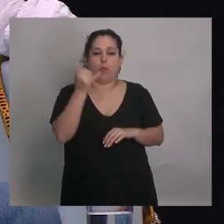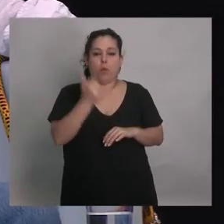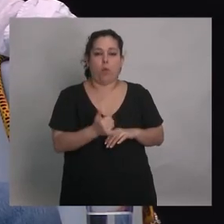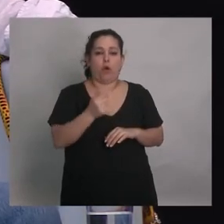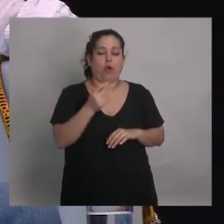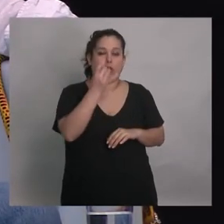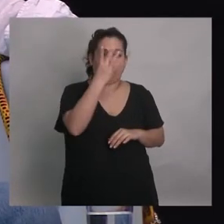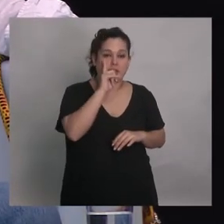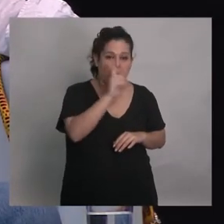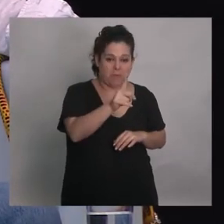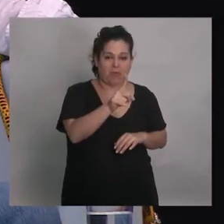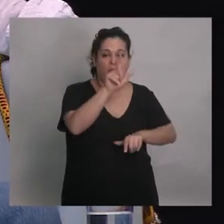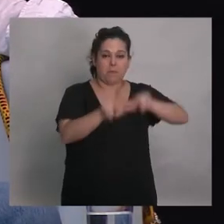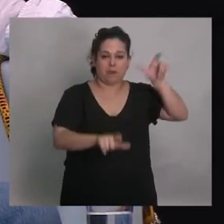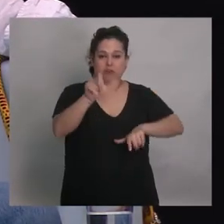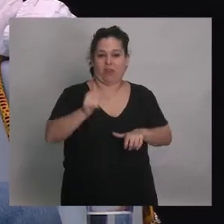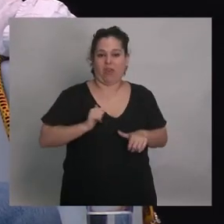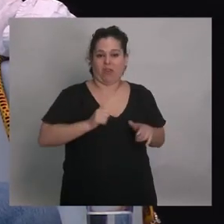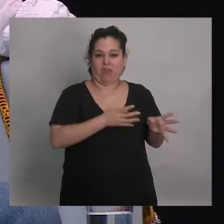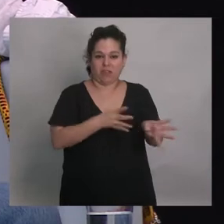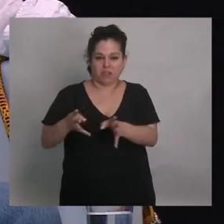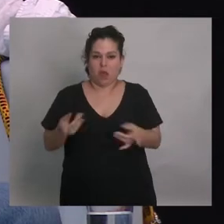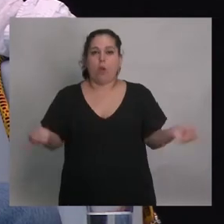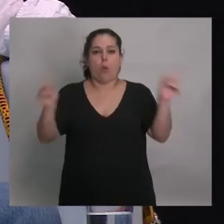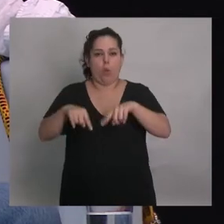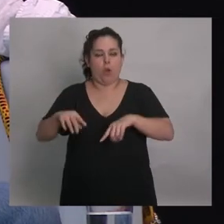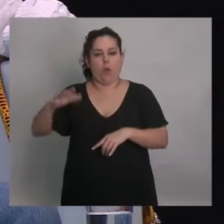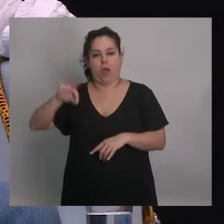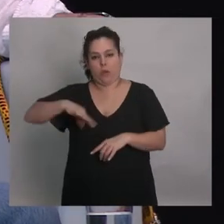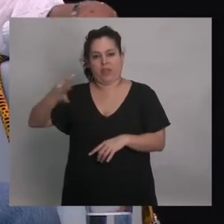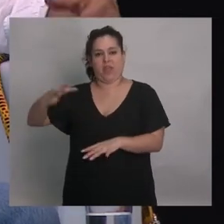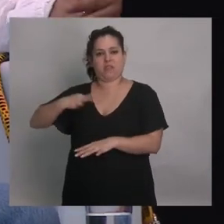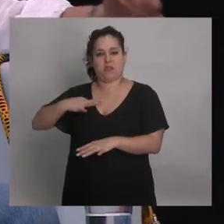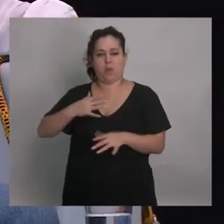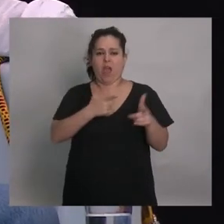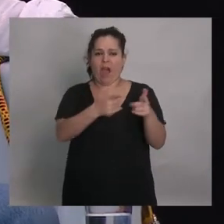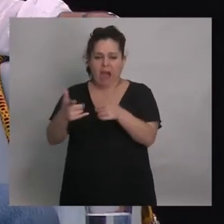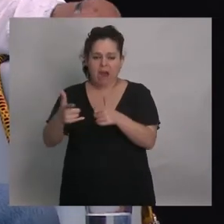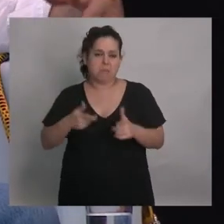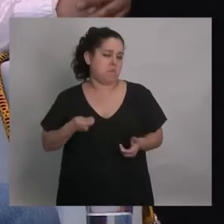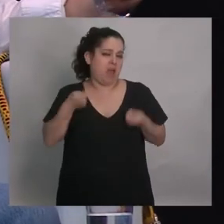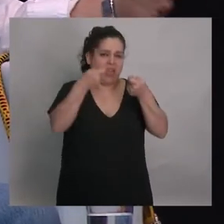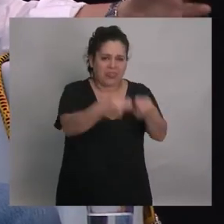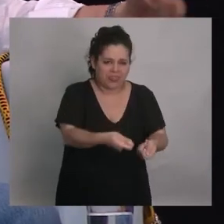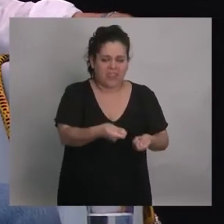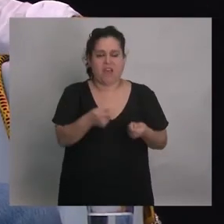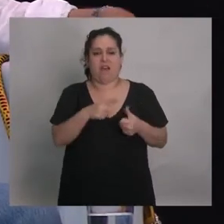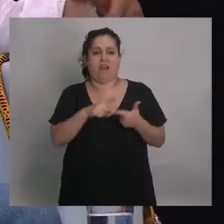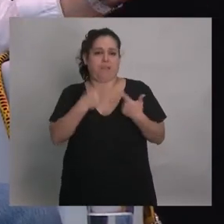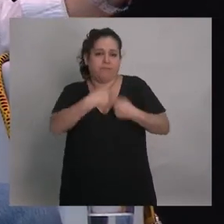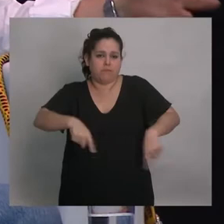guerrilleros volvieron a la vida civil entregaban sus armas sus recursos logísticos sus